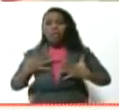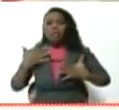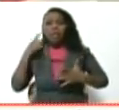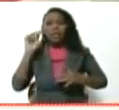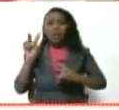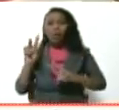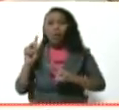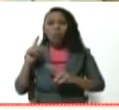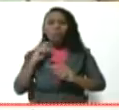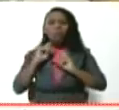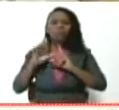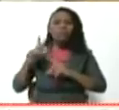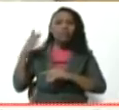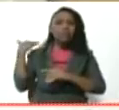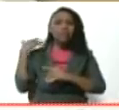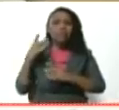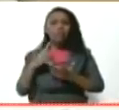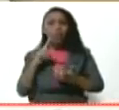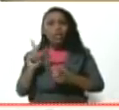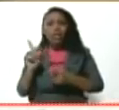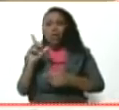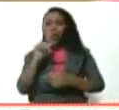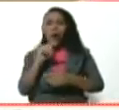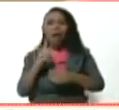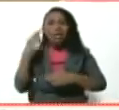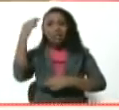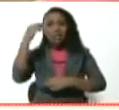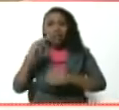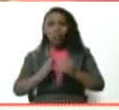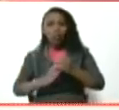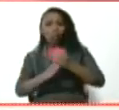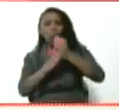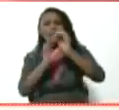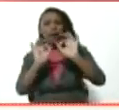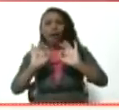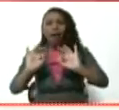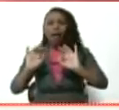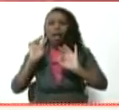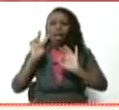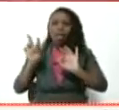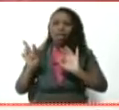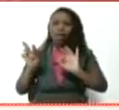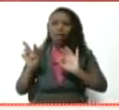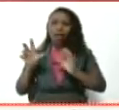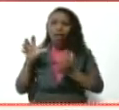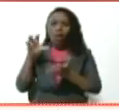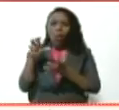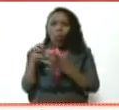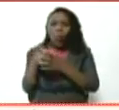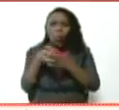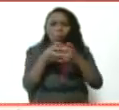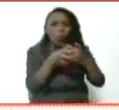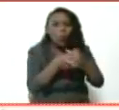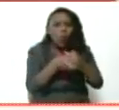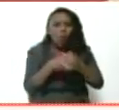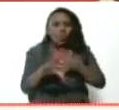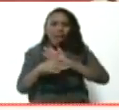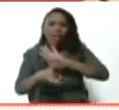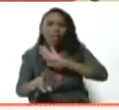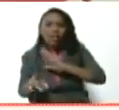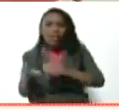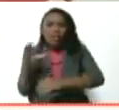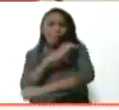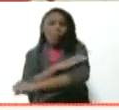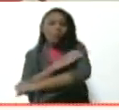donde no hay ni siquiera nivel de dirigencia en las cúpulas de la derecha opositora, de